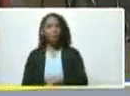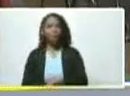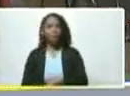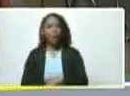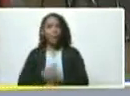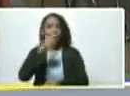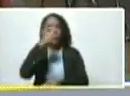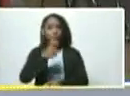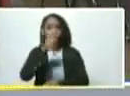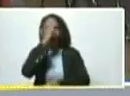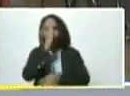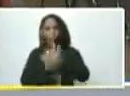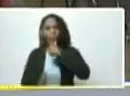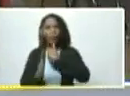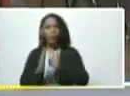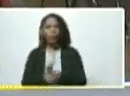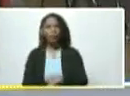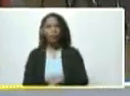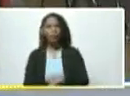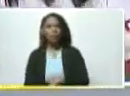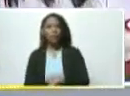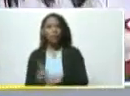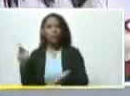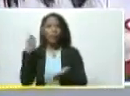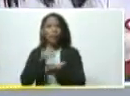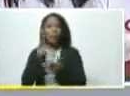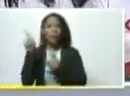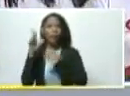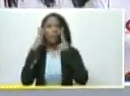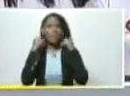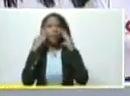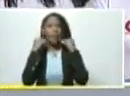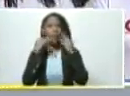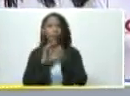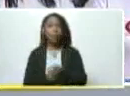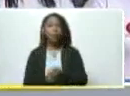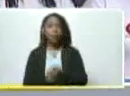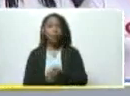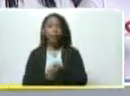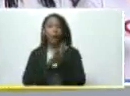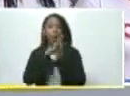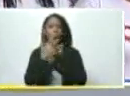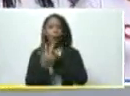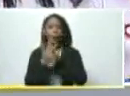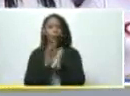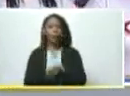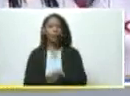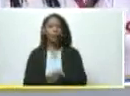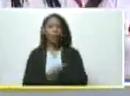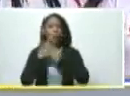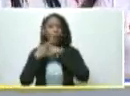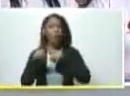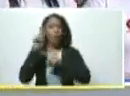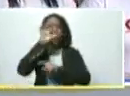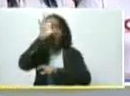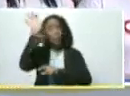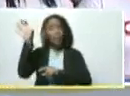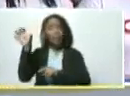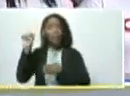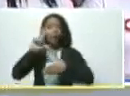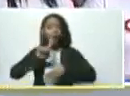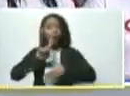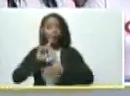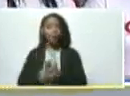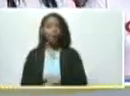gente humilde, que le llegue estas experiencias en los barrios de otros países de América Latina